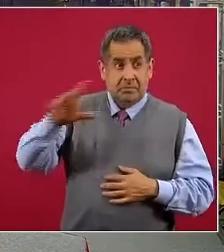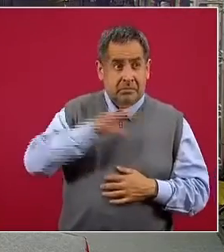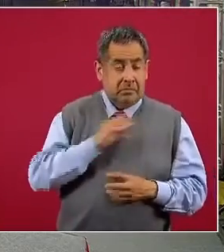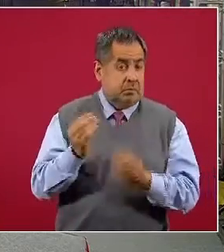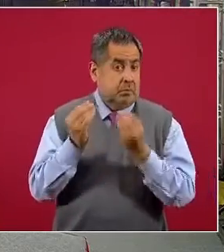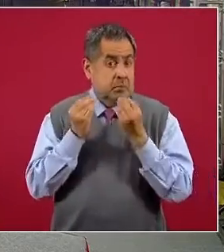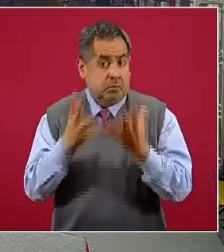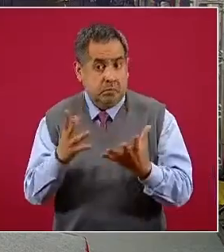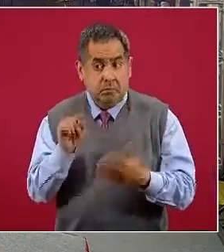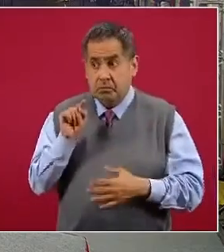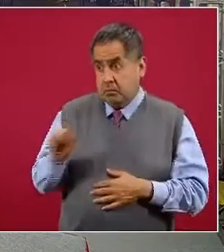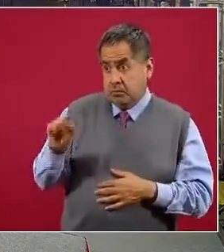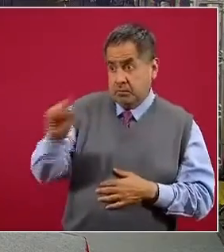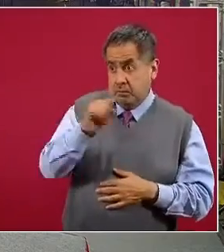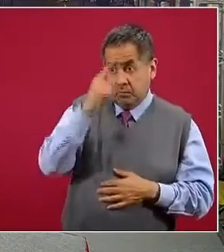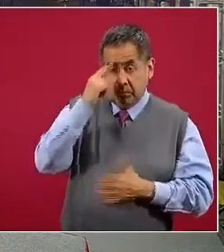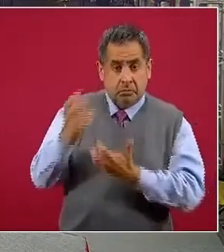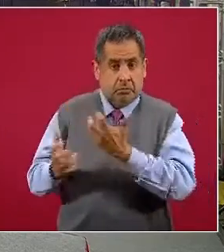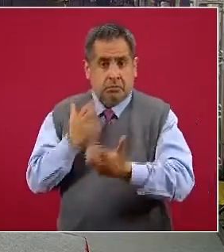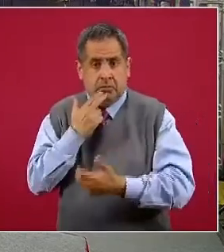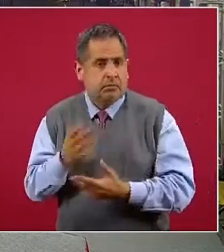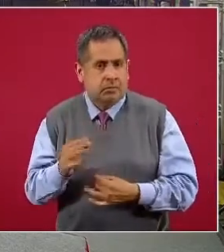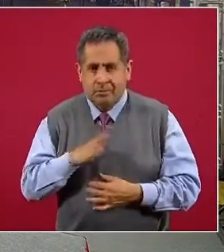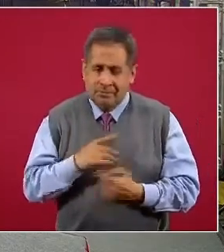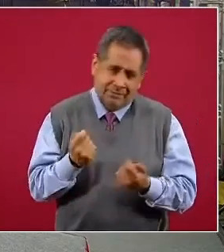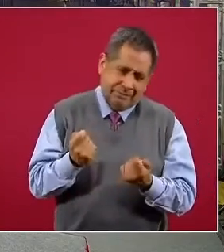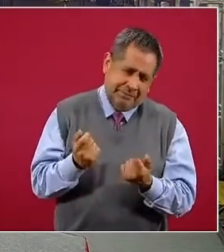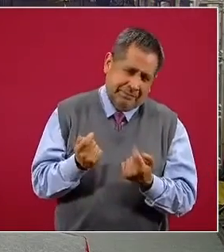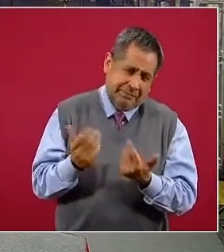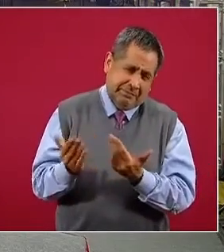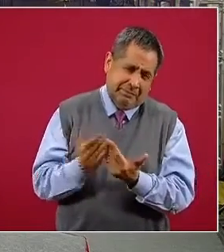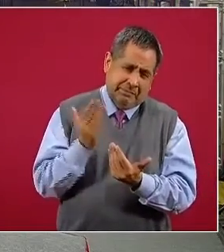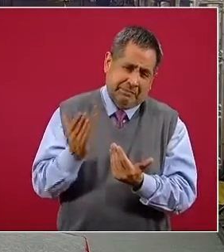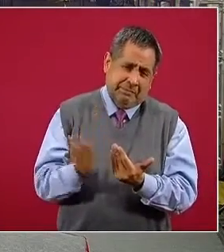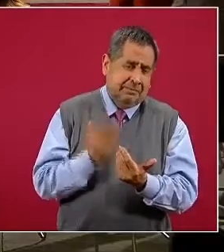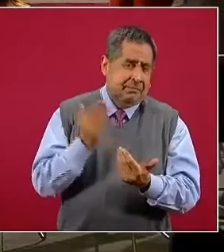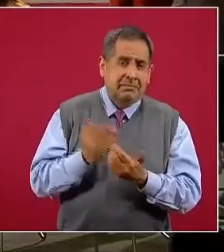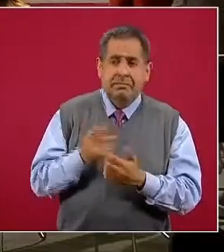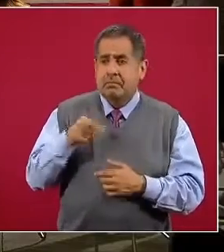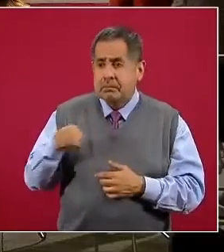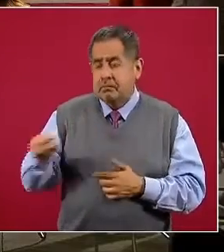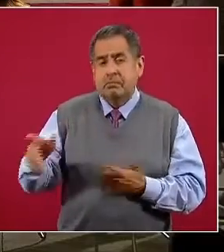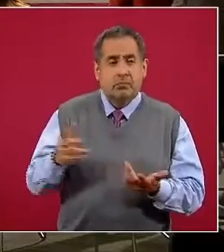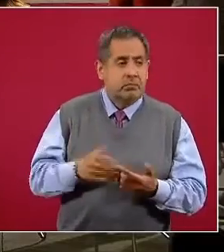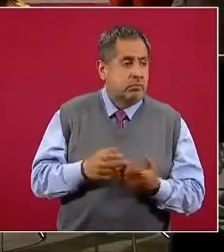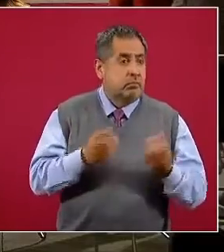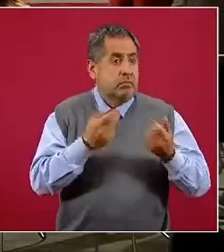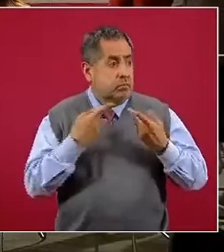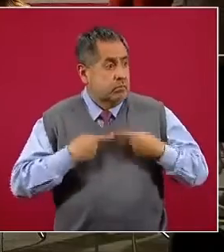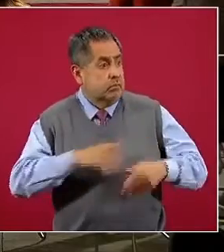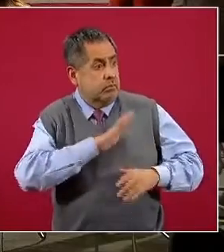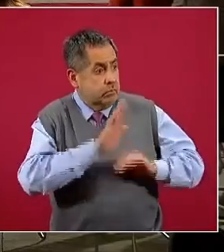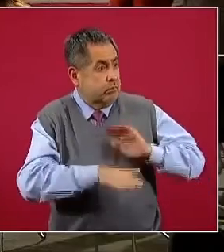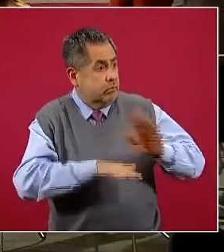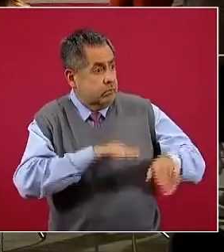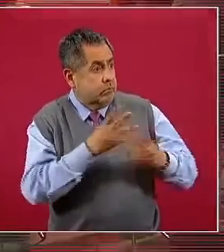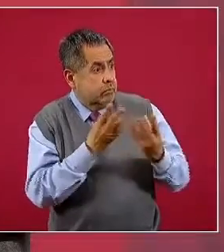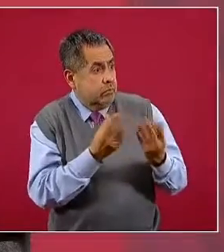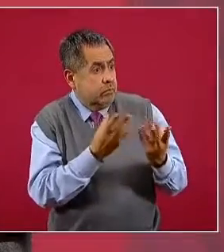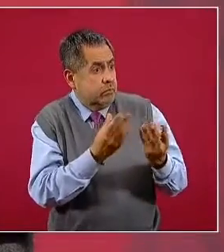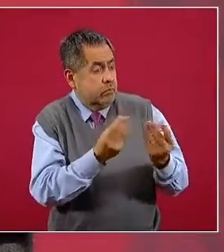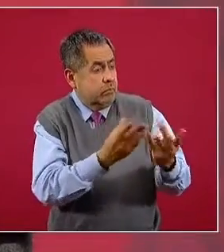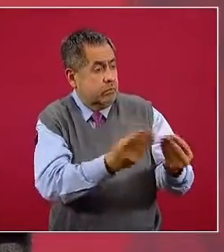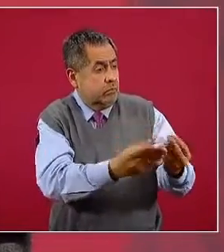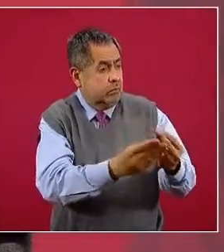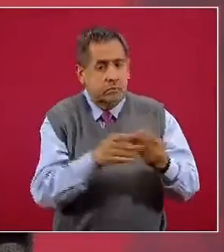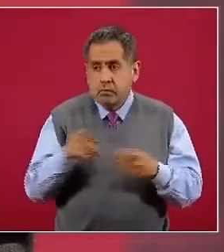crematorias que obviamente no tiene la diversidad o la extensión o la cantidad para